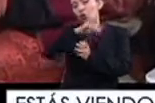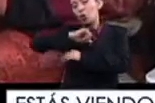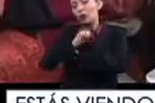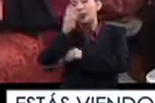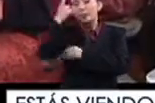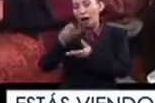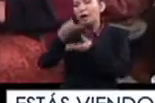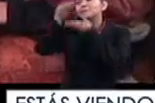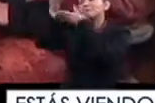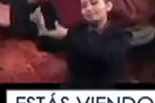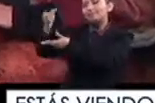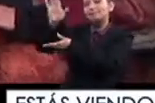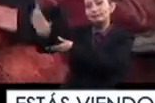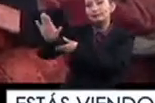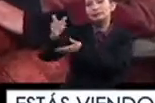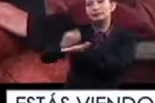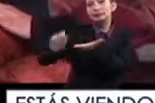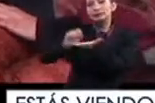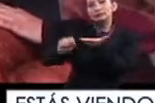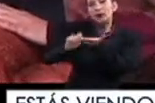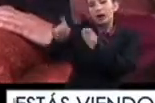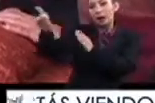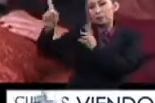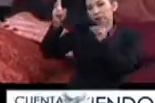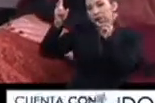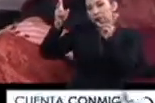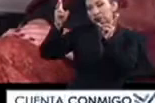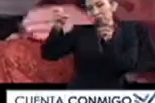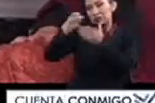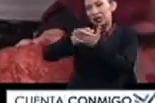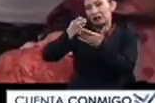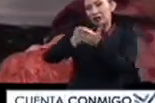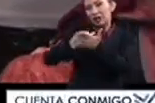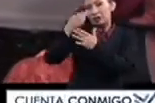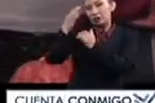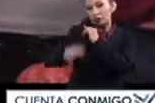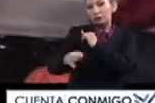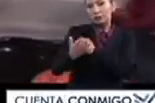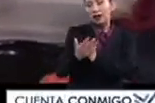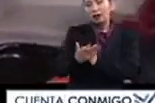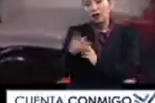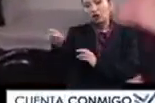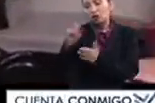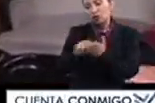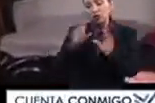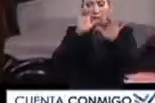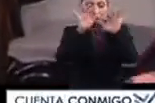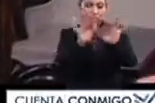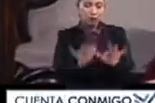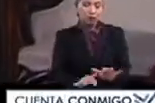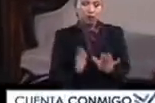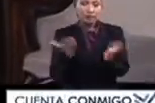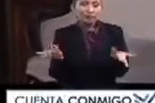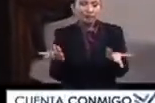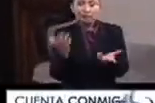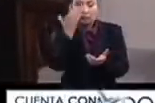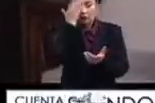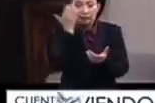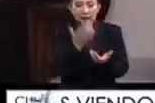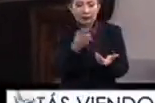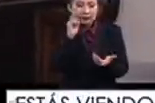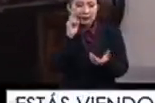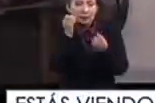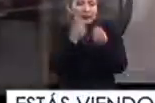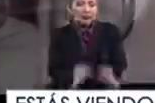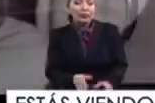para mandárselos, ¿no? Es que yo decía, para las ediciones críticas, si no tienen más que la última, cuando escribes en computadora, pues es terrible, ¿no? Terrible, No puedes sí. ver.